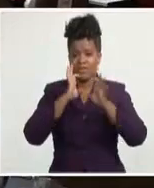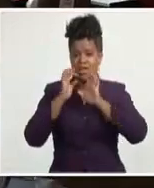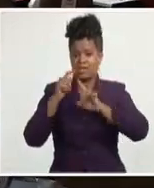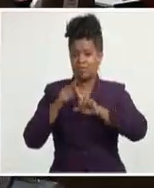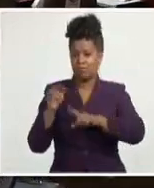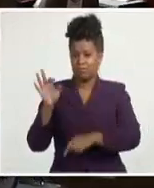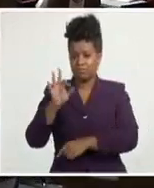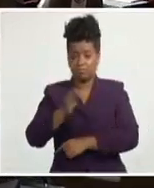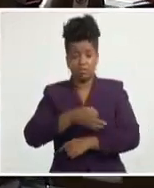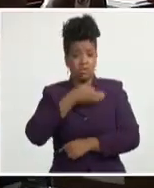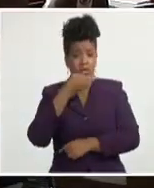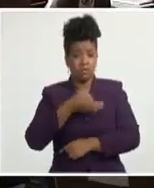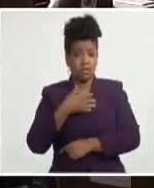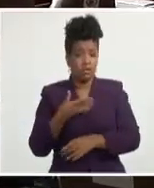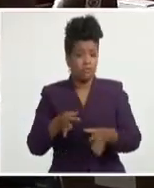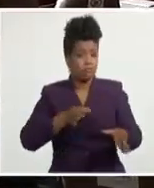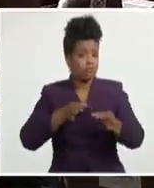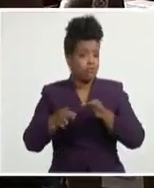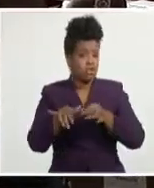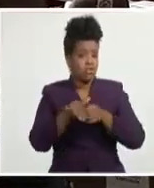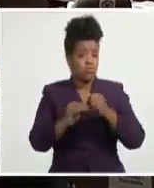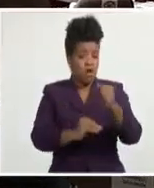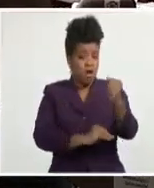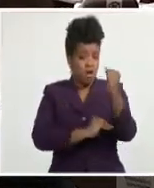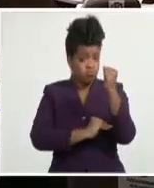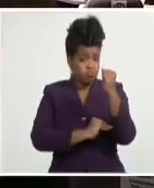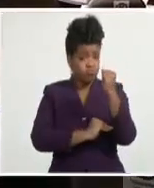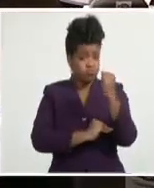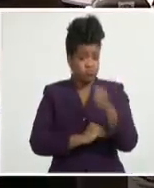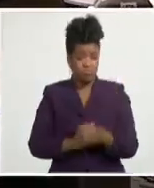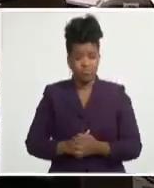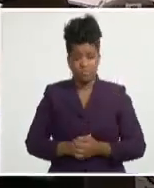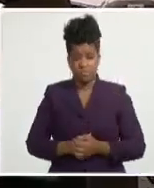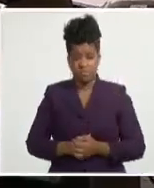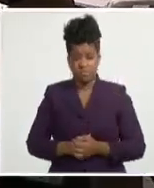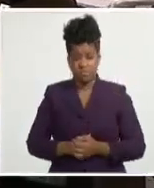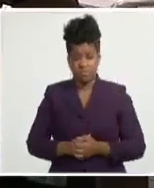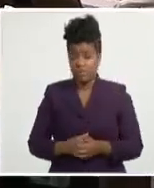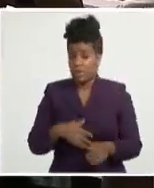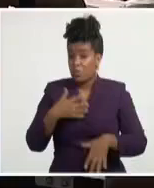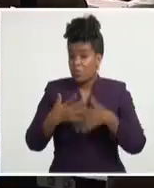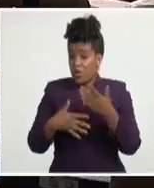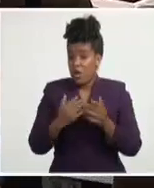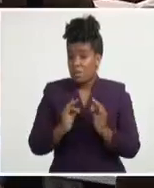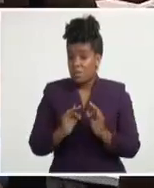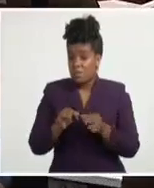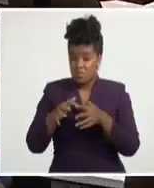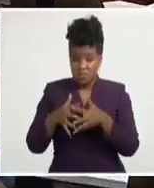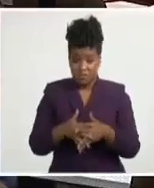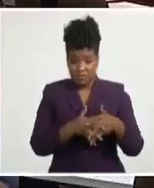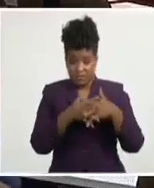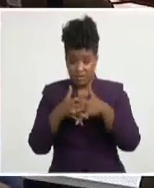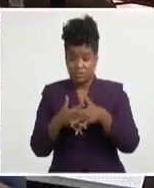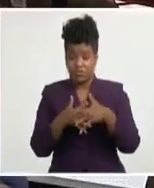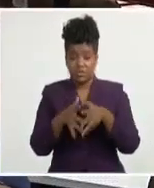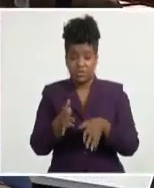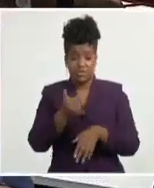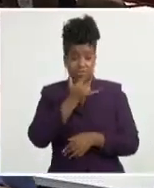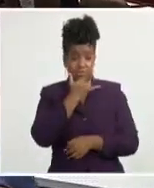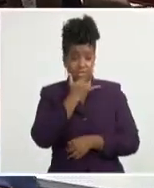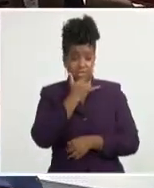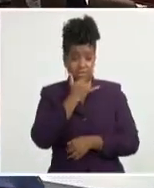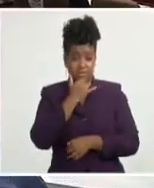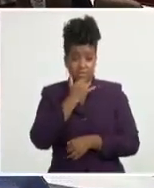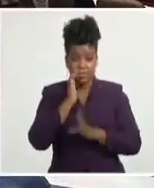insistió, funcionan como un gran emporio de manipulación. Una guerra desde la ultraderecha más conservadora, obsesionada